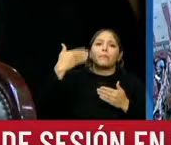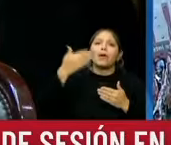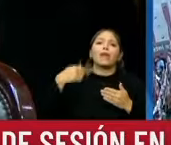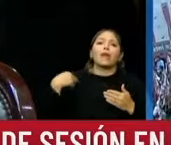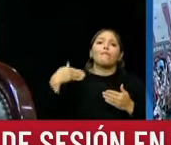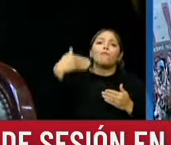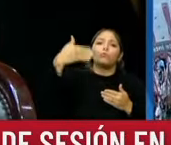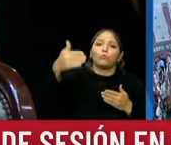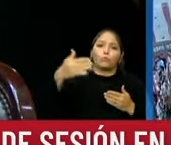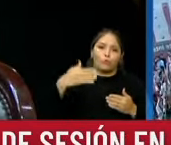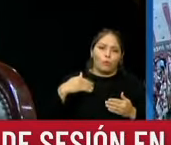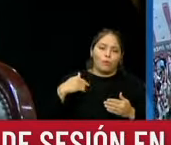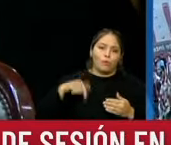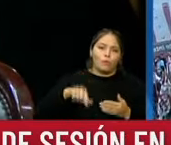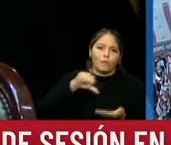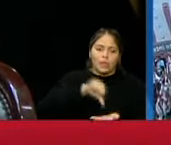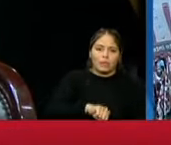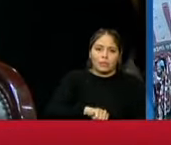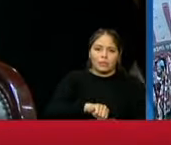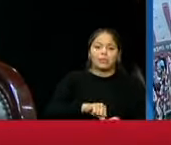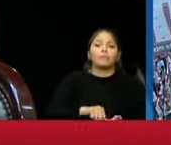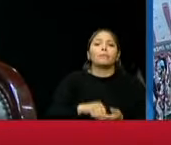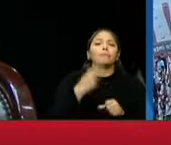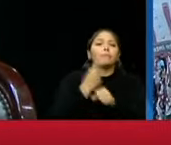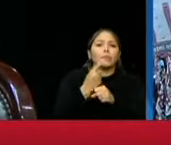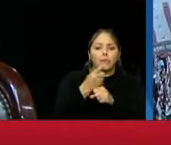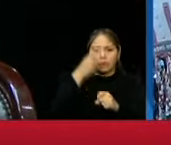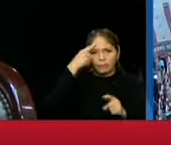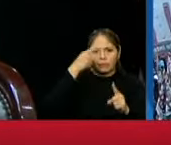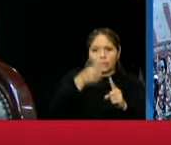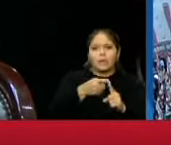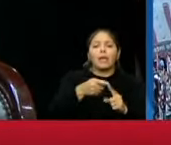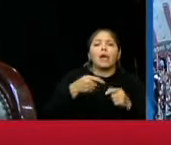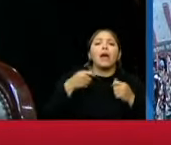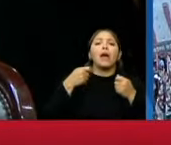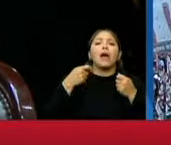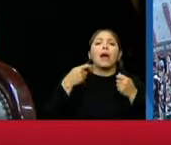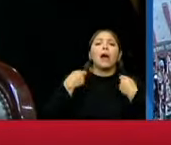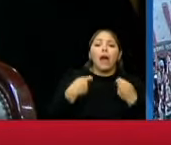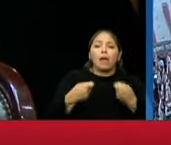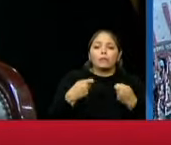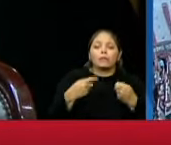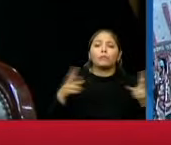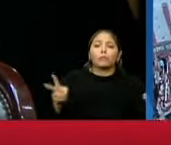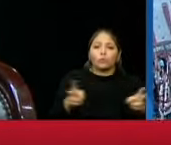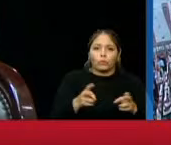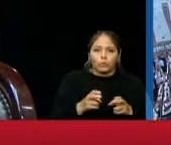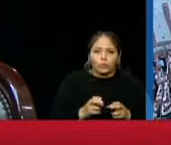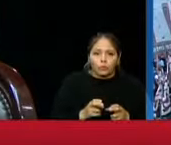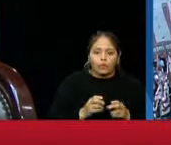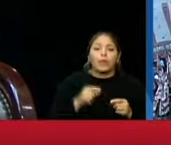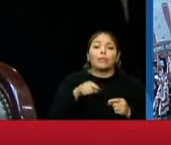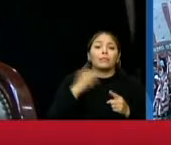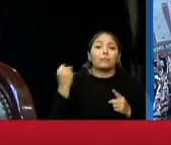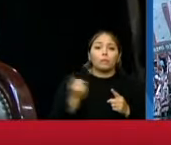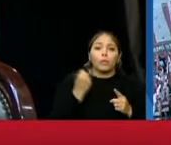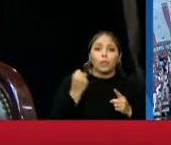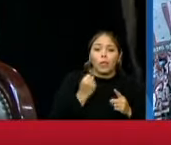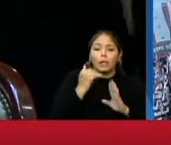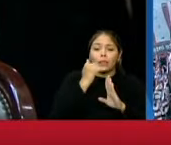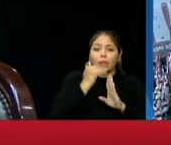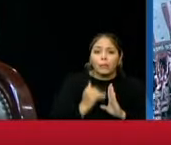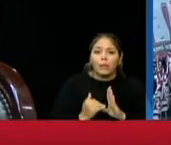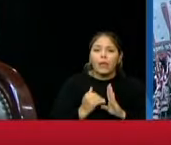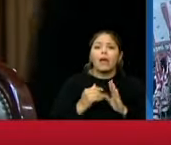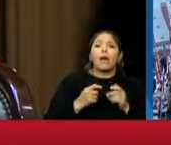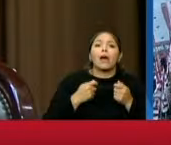empresa de trenes, en las últimas horas. Sí. Y como siempre, estos despidos pagan justo por pecadores, ¿no? Sí. Viste que hay gente en el